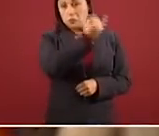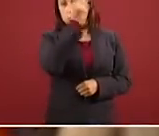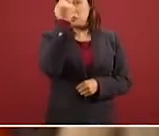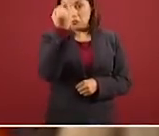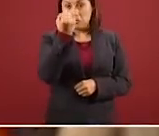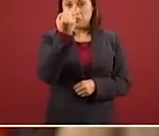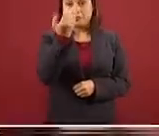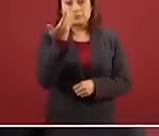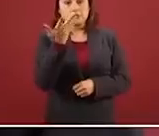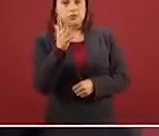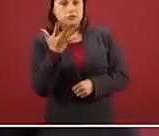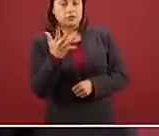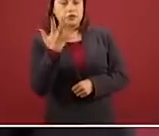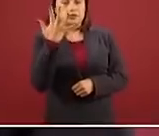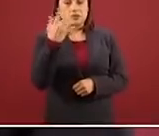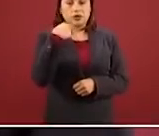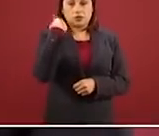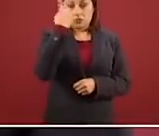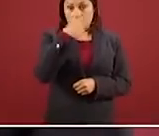en promedio 5 horas.